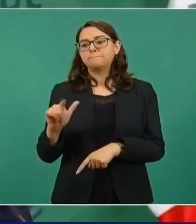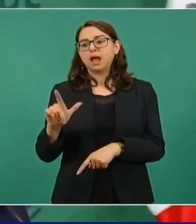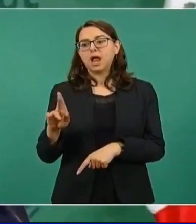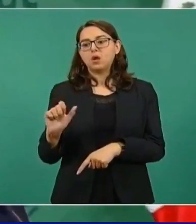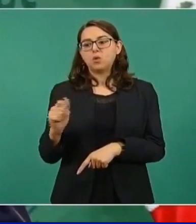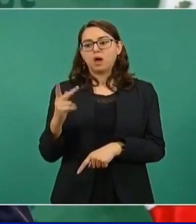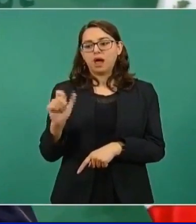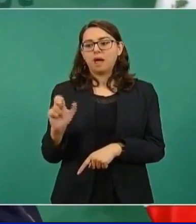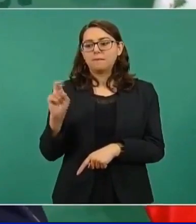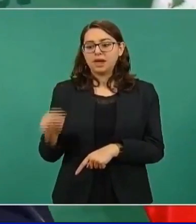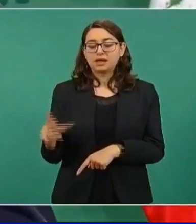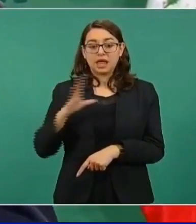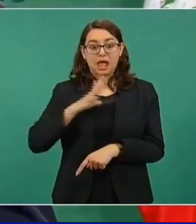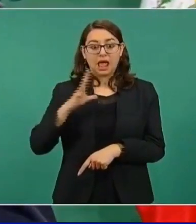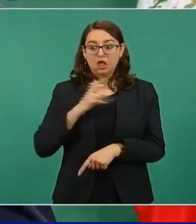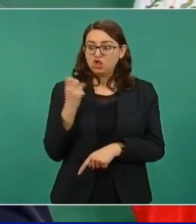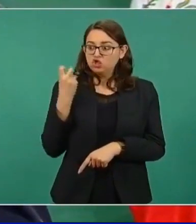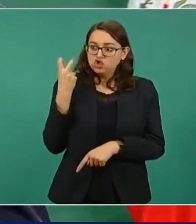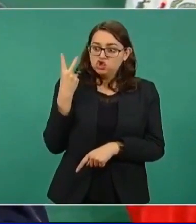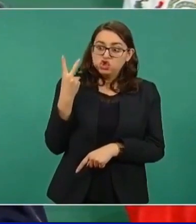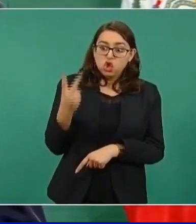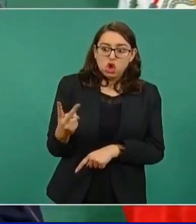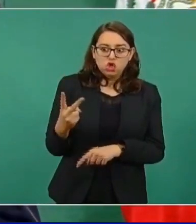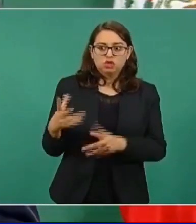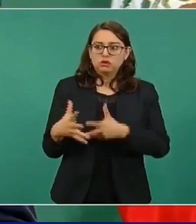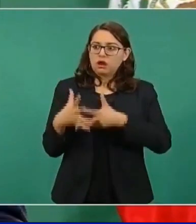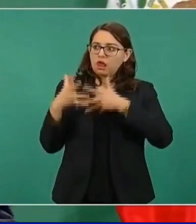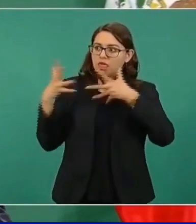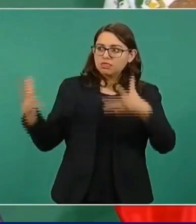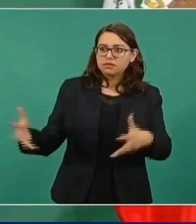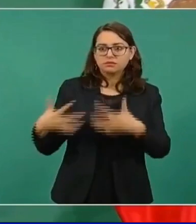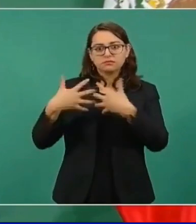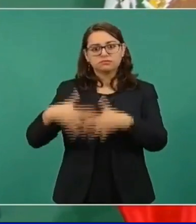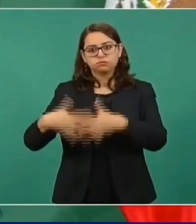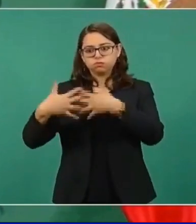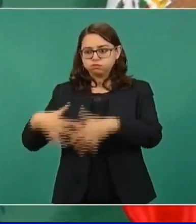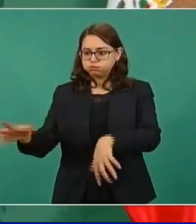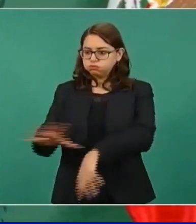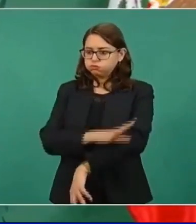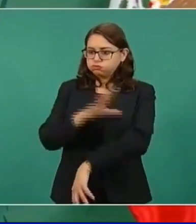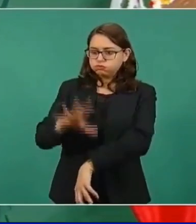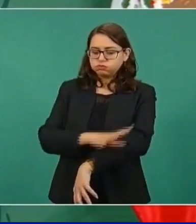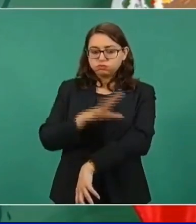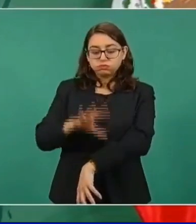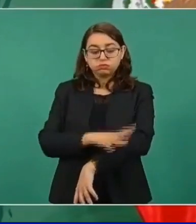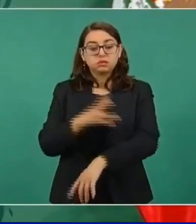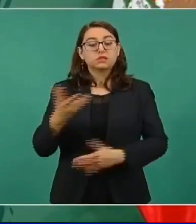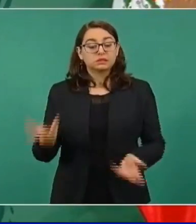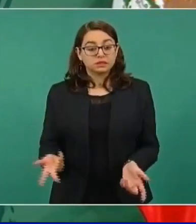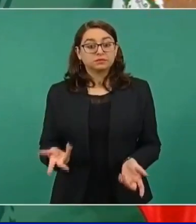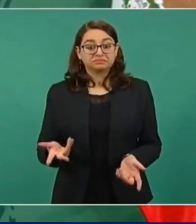2 grandes hidroeléctricas. Entonces, y así,